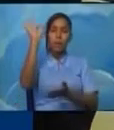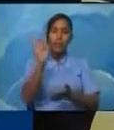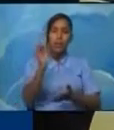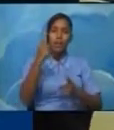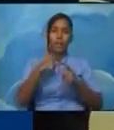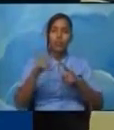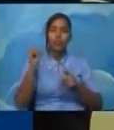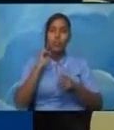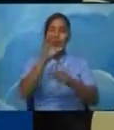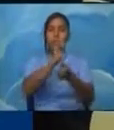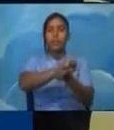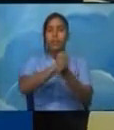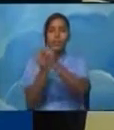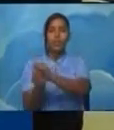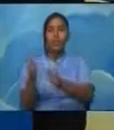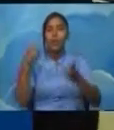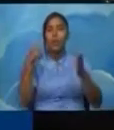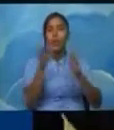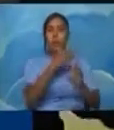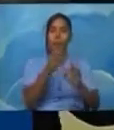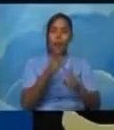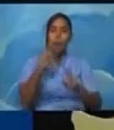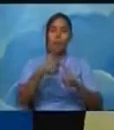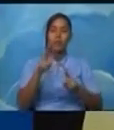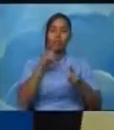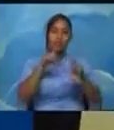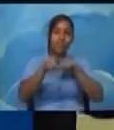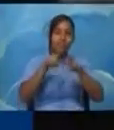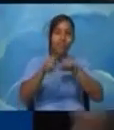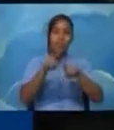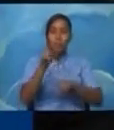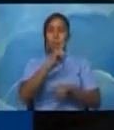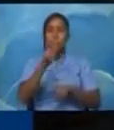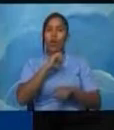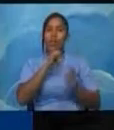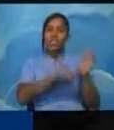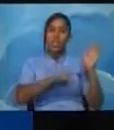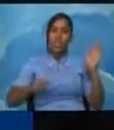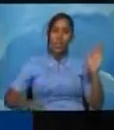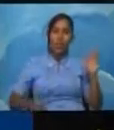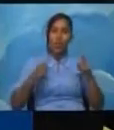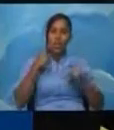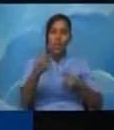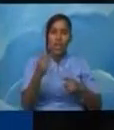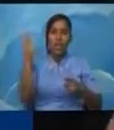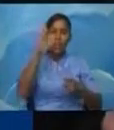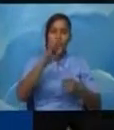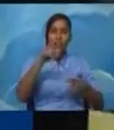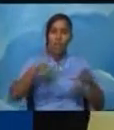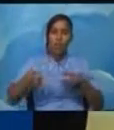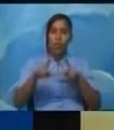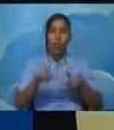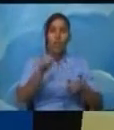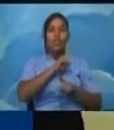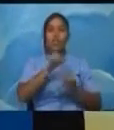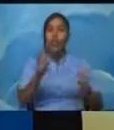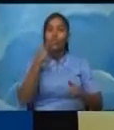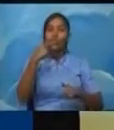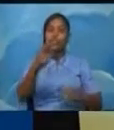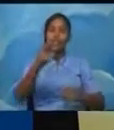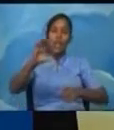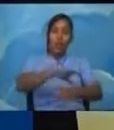Los llevaron presos, los golpearon, pero ellos no estaban murmurando, ay, que el Señor nos mandó para acá, ahora voy a echarme para atrás. No, dice que